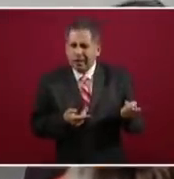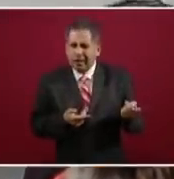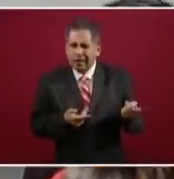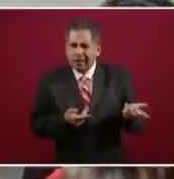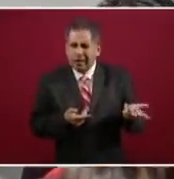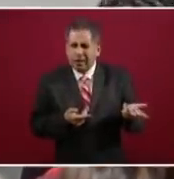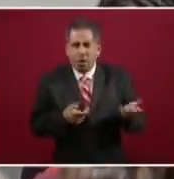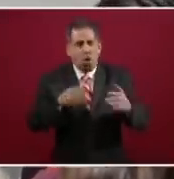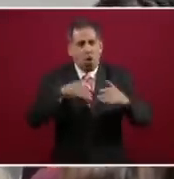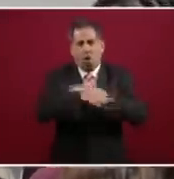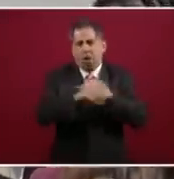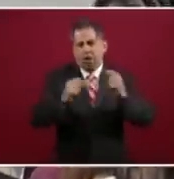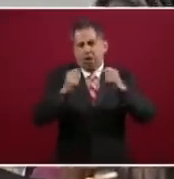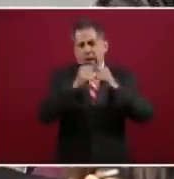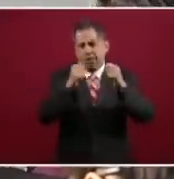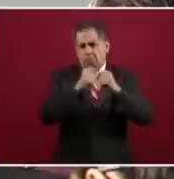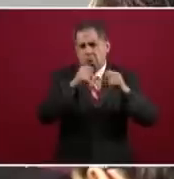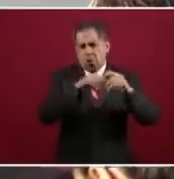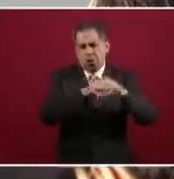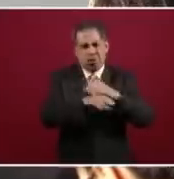oa los templos